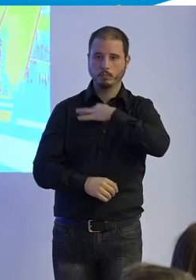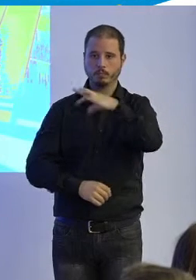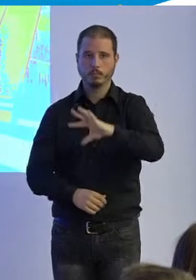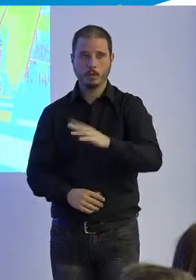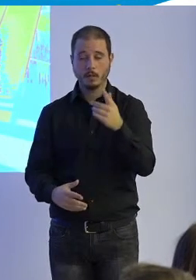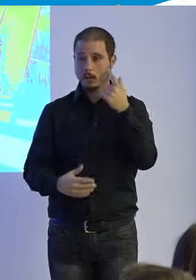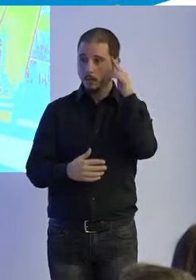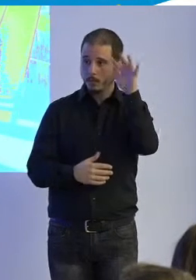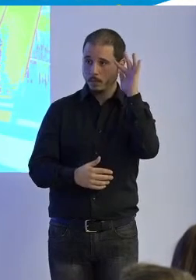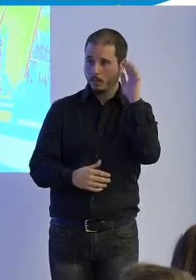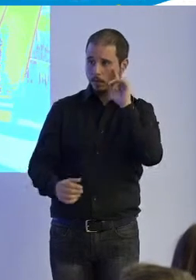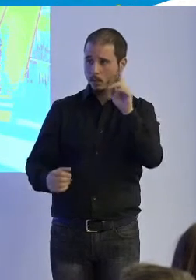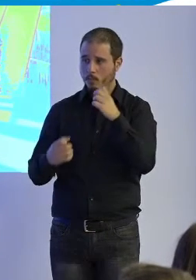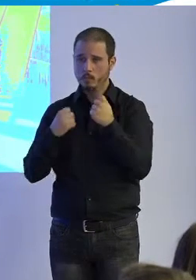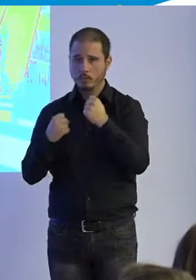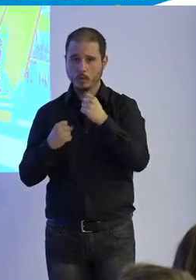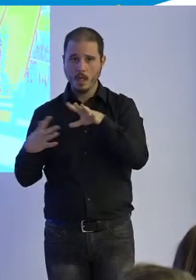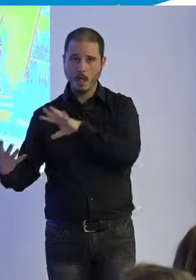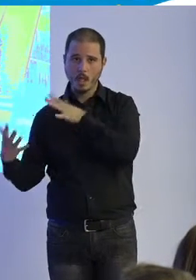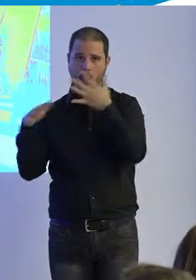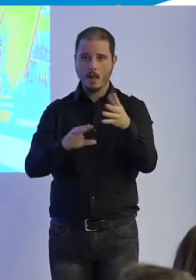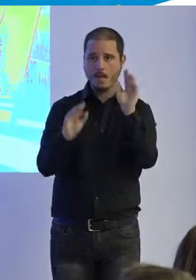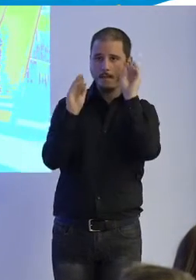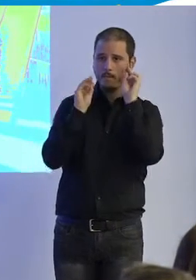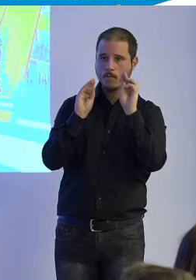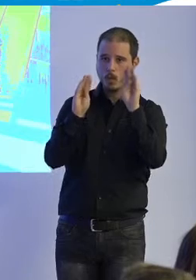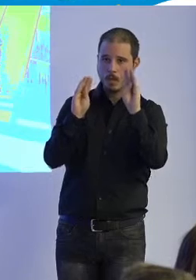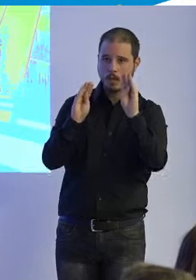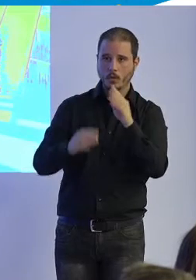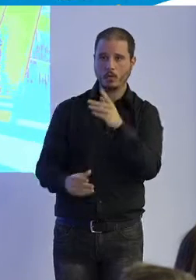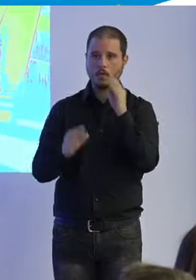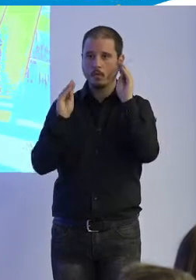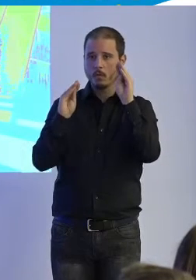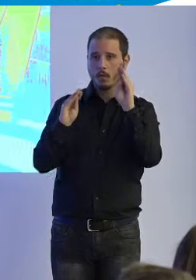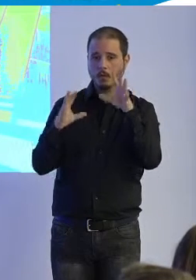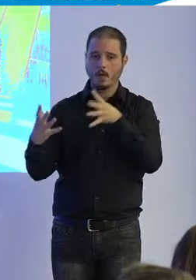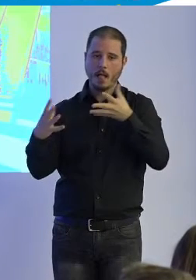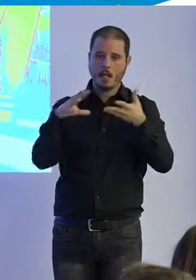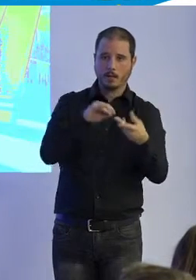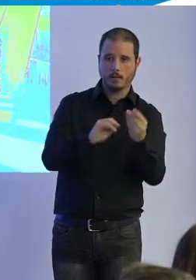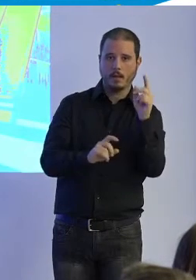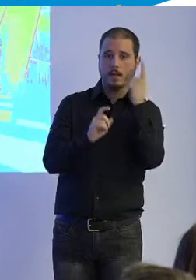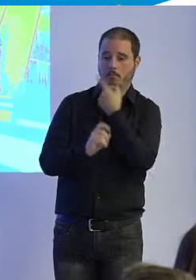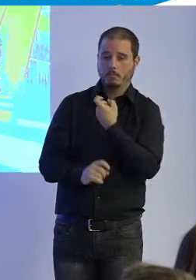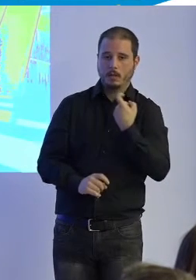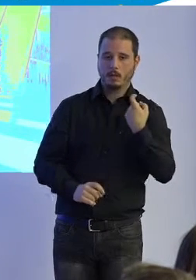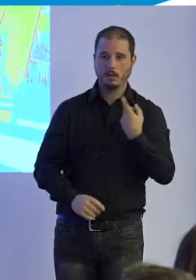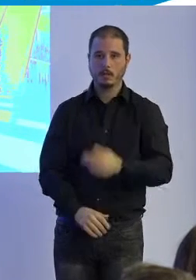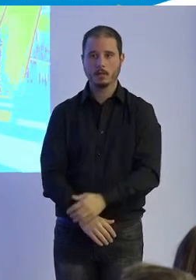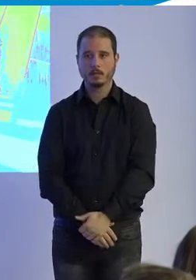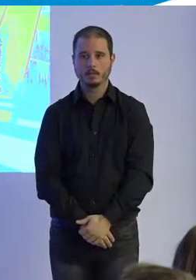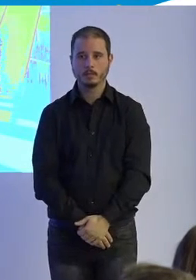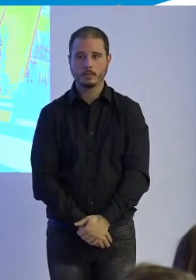de potencia aplicado a formación. Formación con las necesidades que necesitemos. Hay